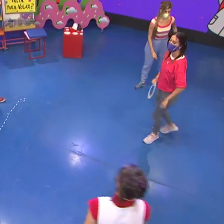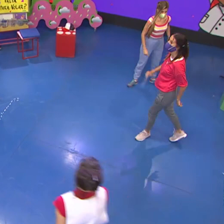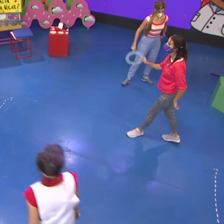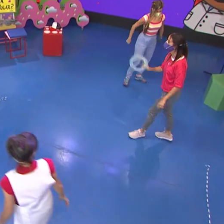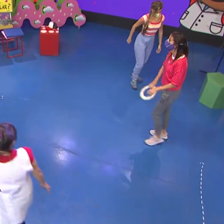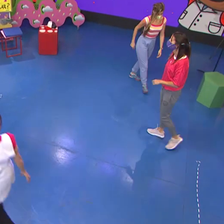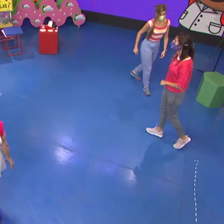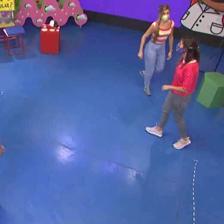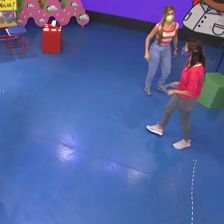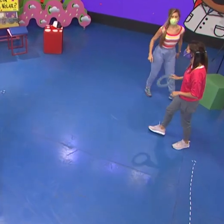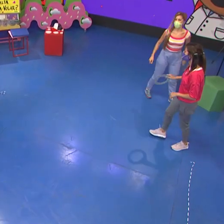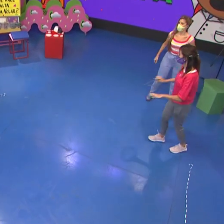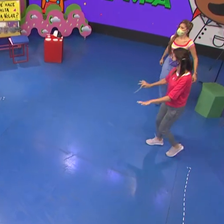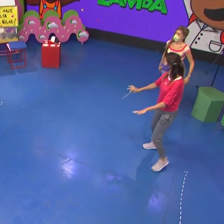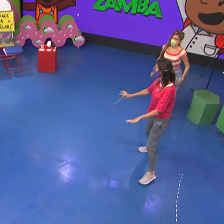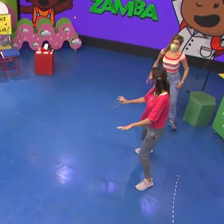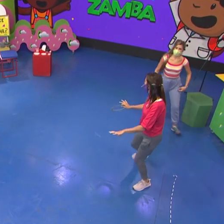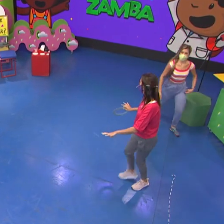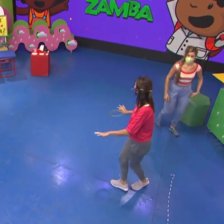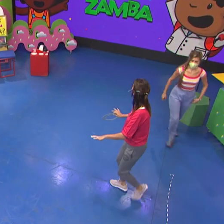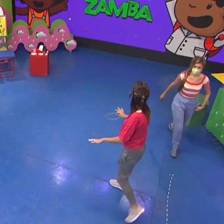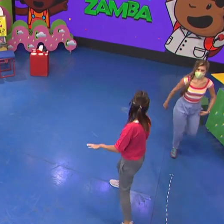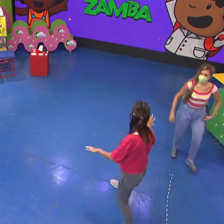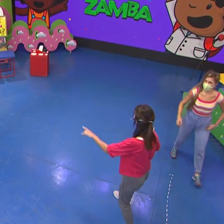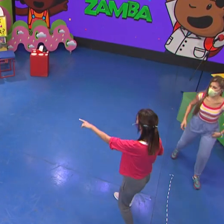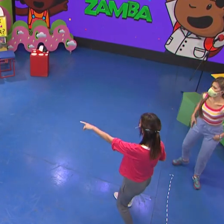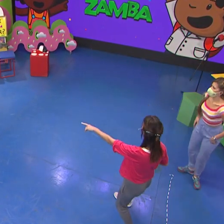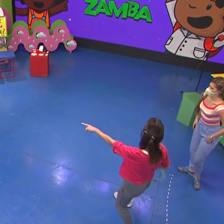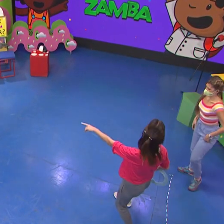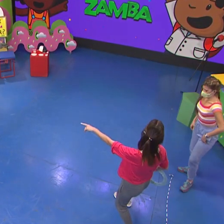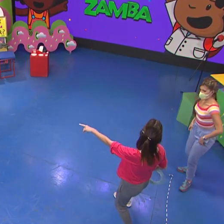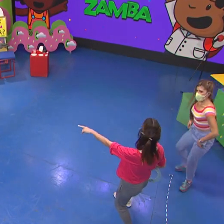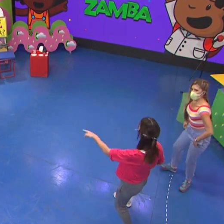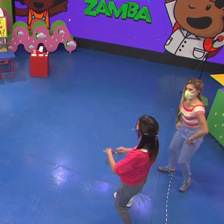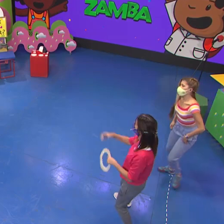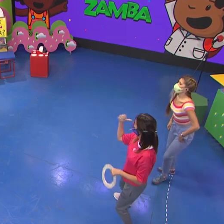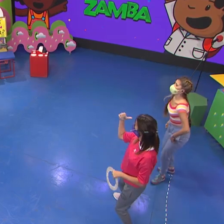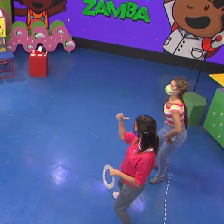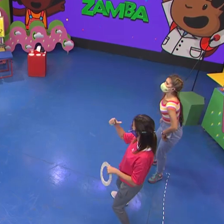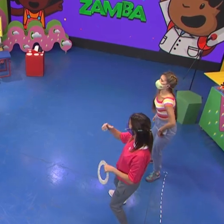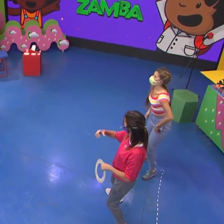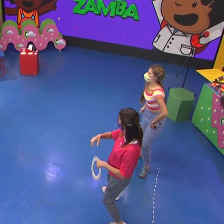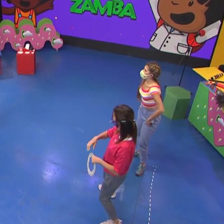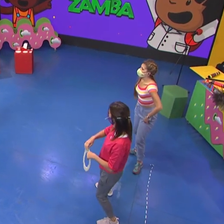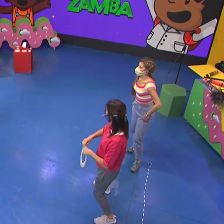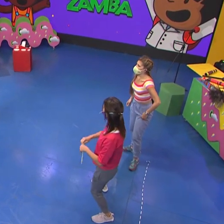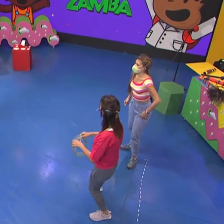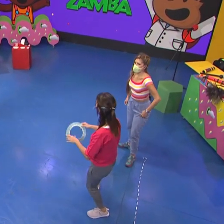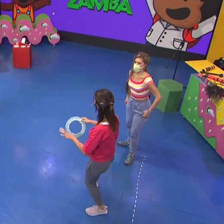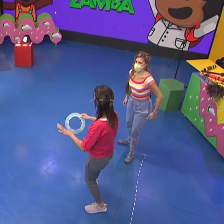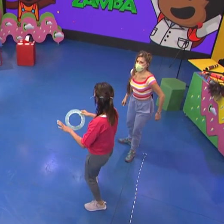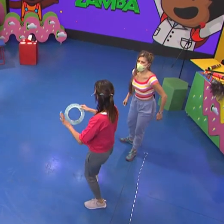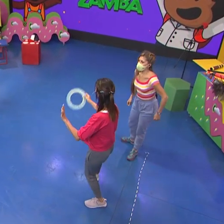dale. Y Lara con Pablo. Nosotras salimos de acá y nosotras tenemos que recibir del de aquel lado. Y ustedes de este lado.